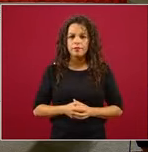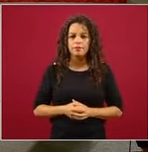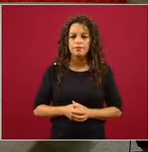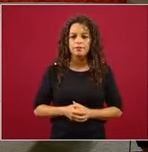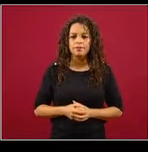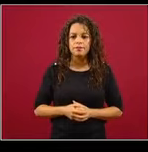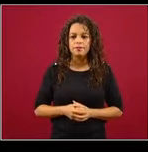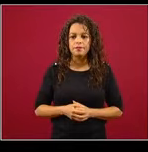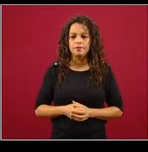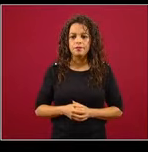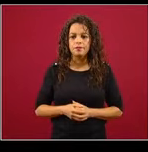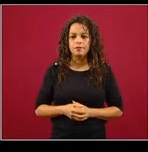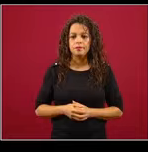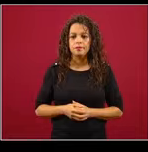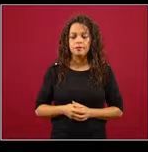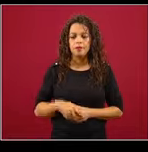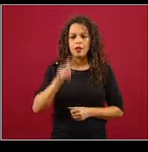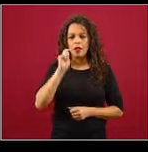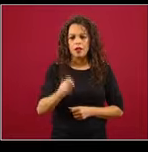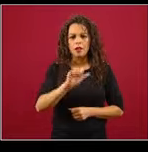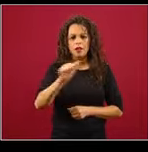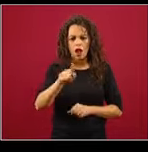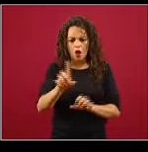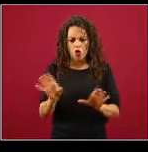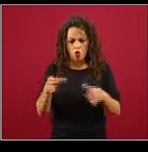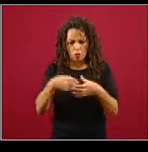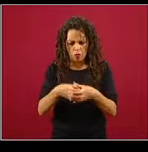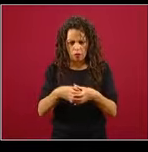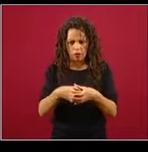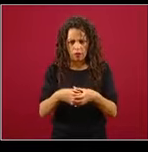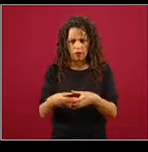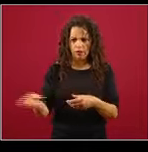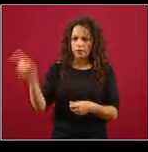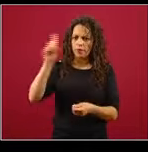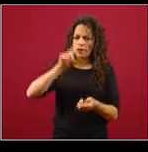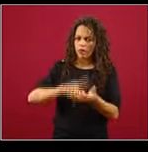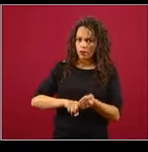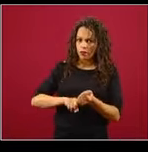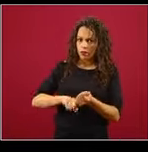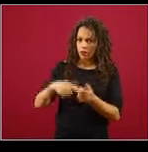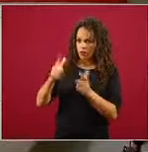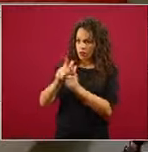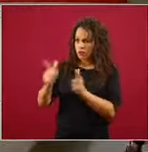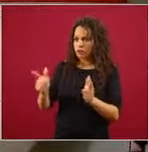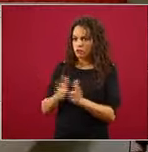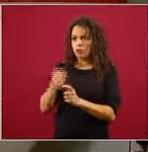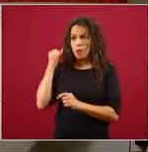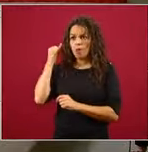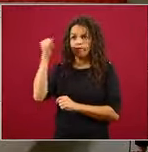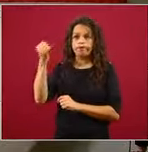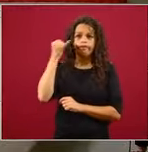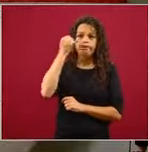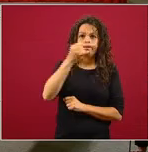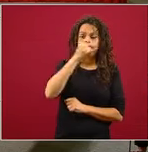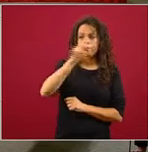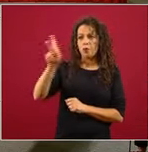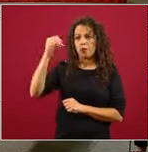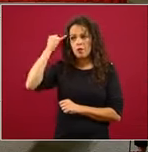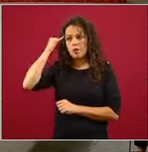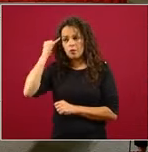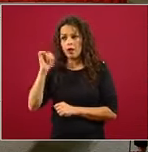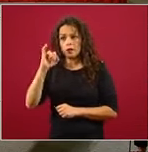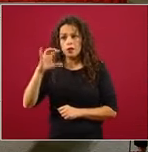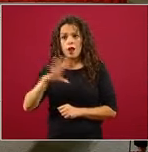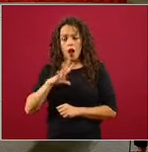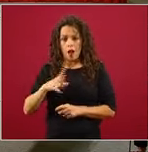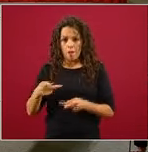esta cooperativa comunitaria, ¿el sector rural en México sí está preparado o le falta, llamémosle, para enfrentar el COVID